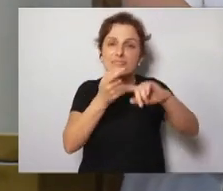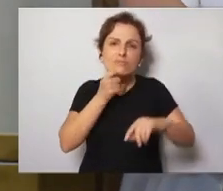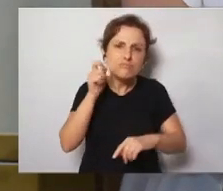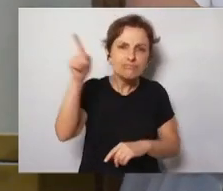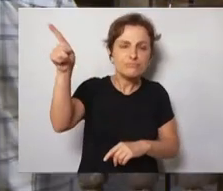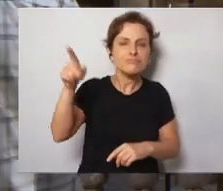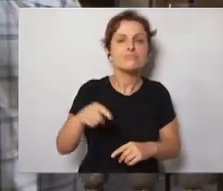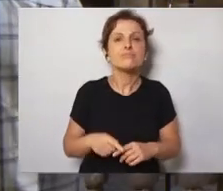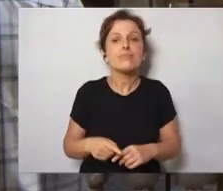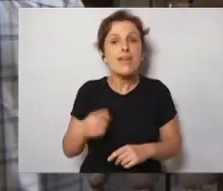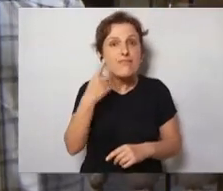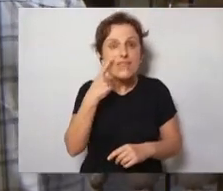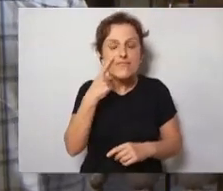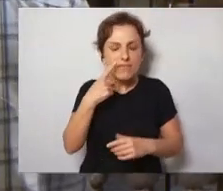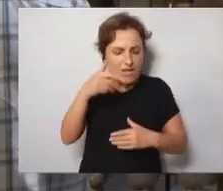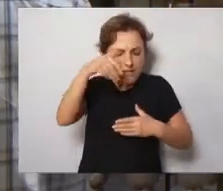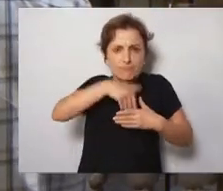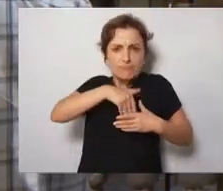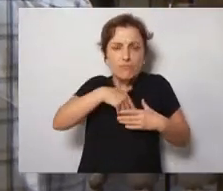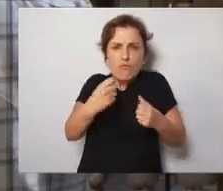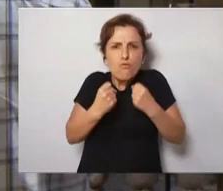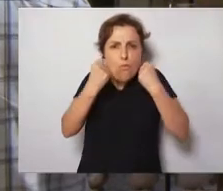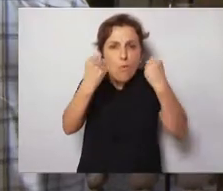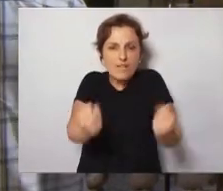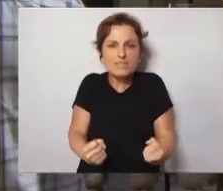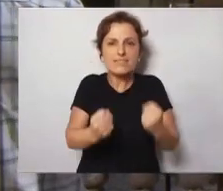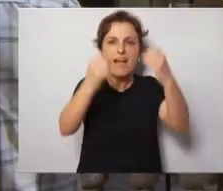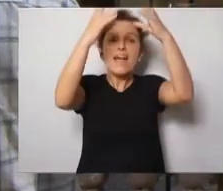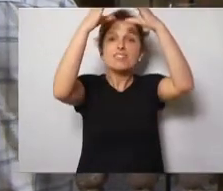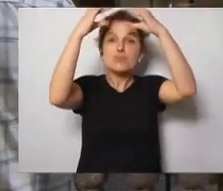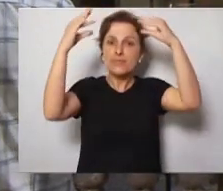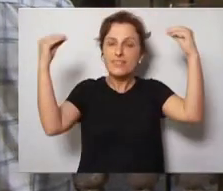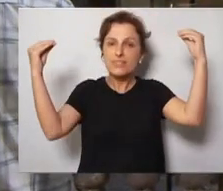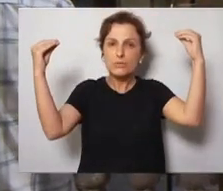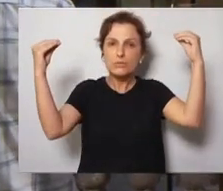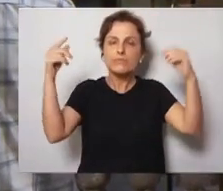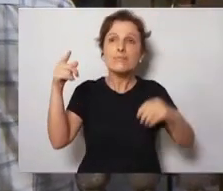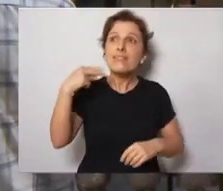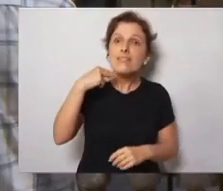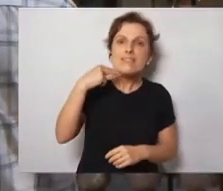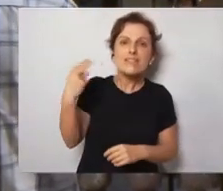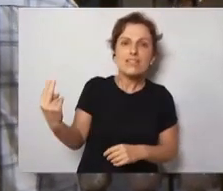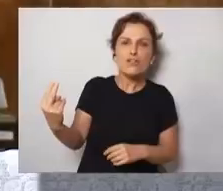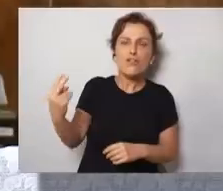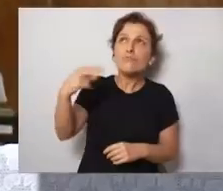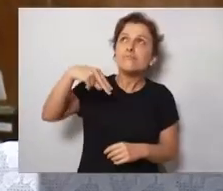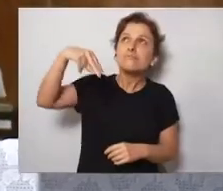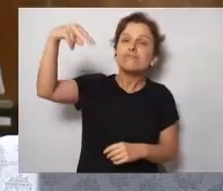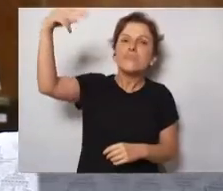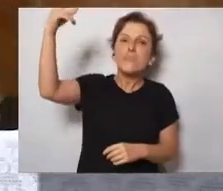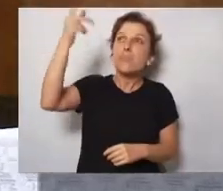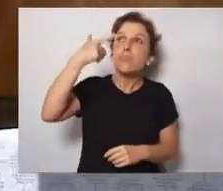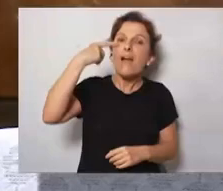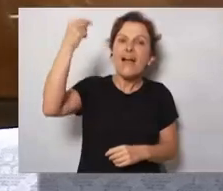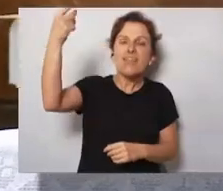desde la capilla del santísimo sacramento en la catedral primada de buenos aires- compartimos la santa